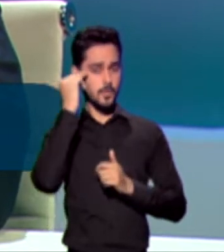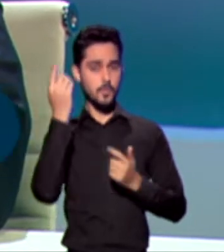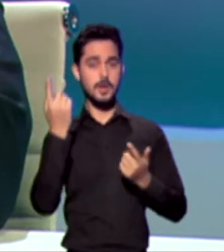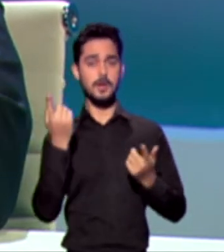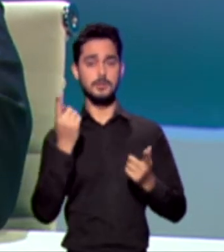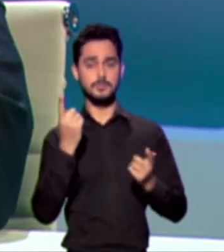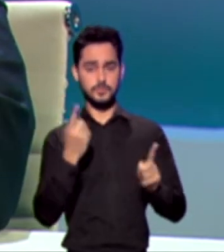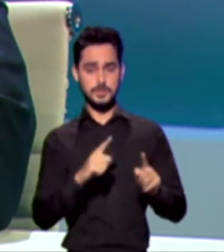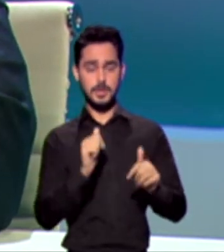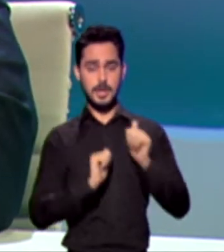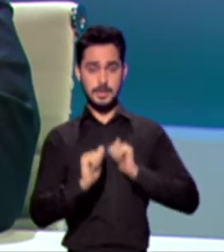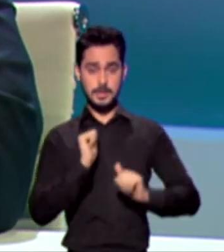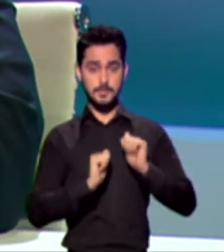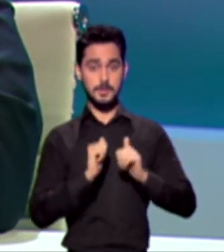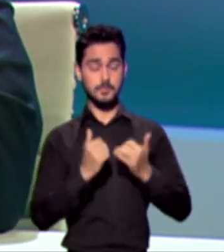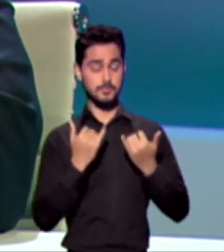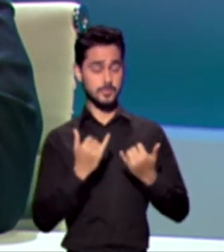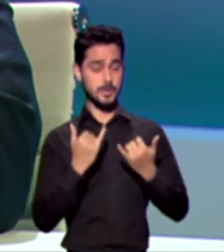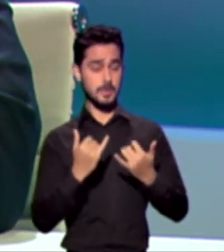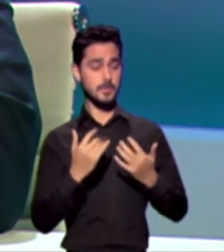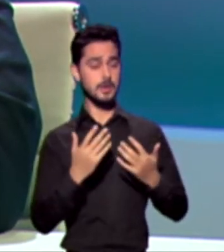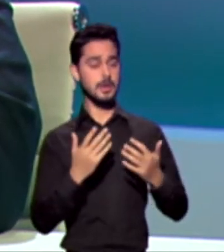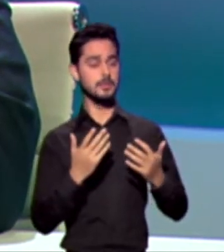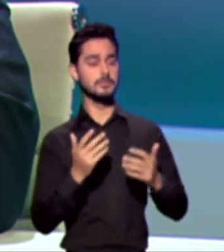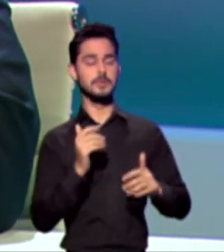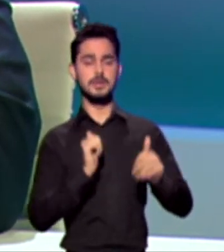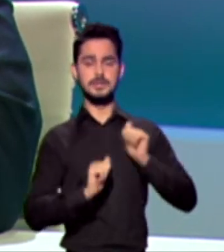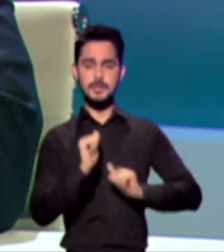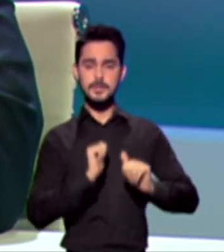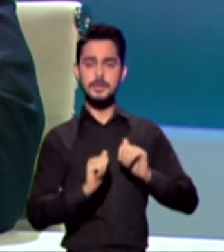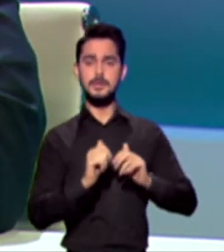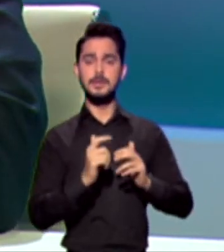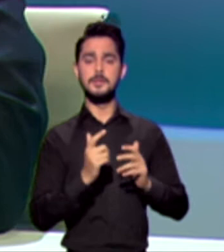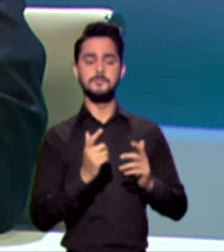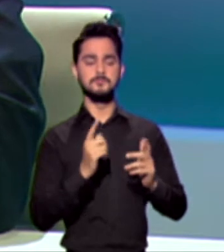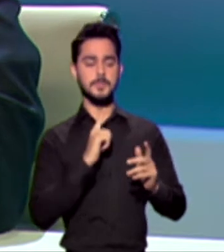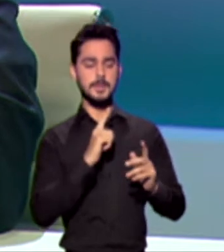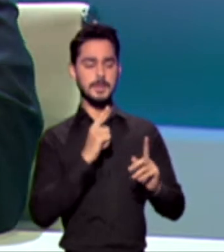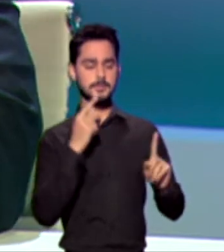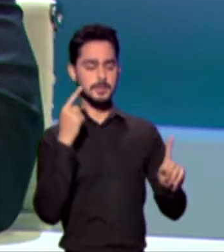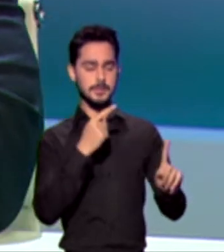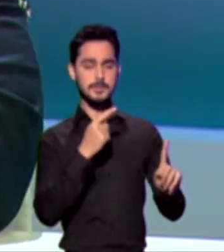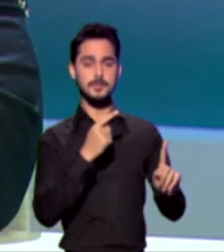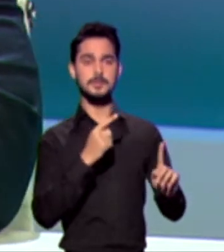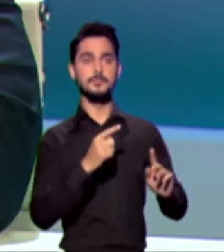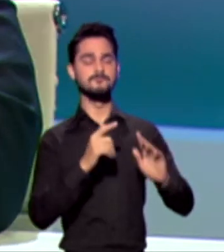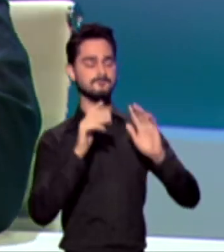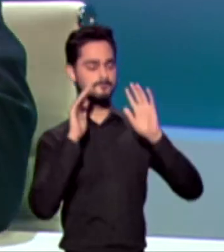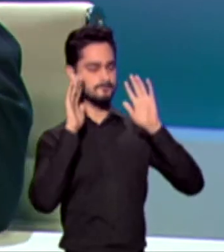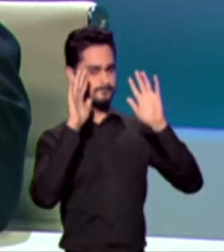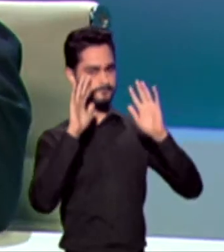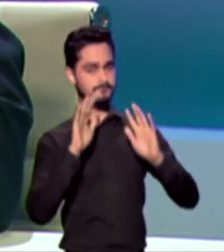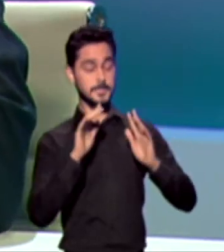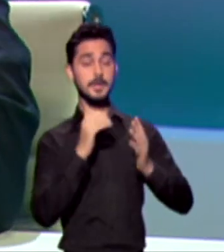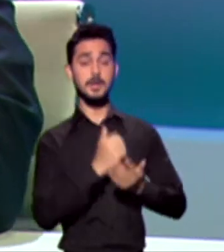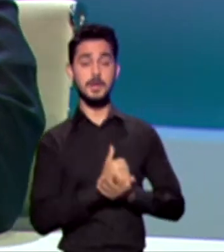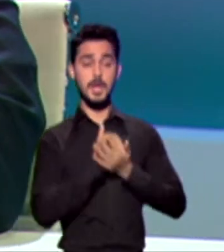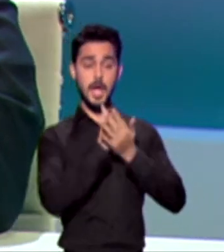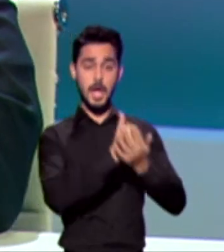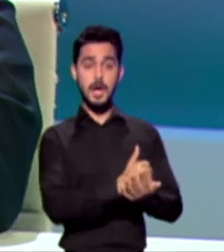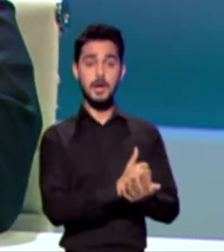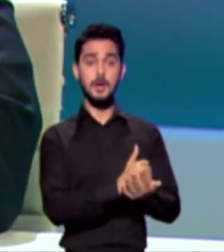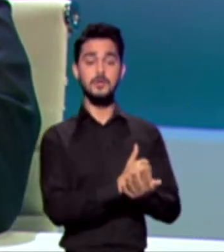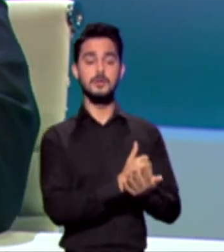no ha escatimado en esfuerzos para que este evento sea uno de gran ayuda para la